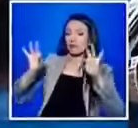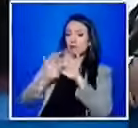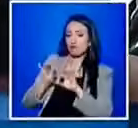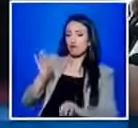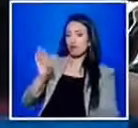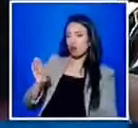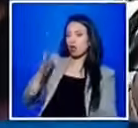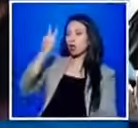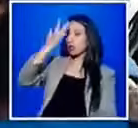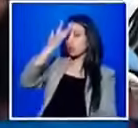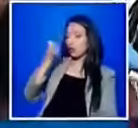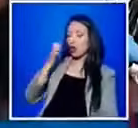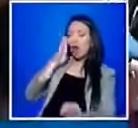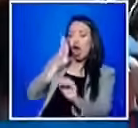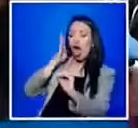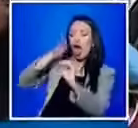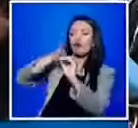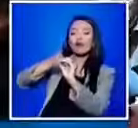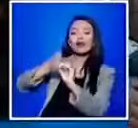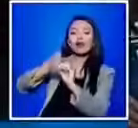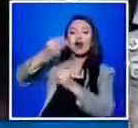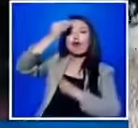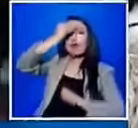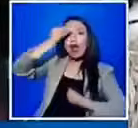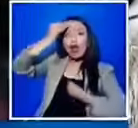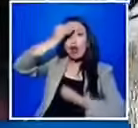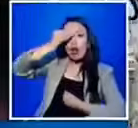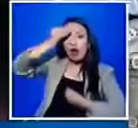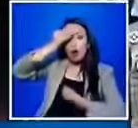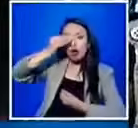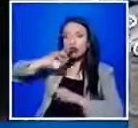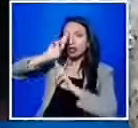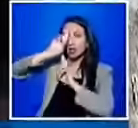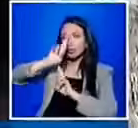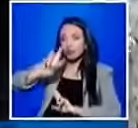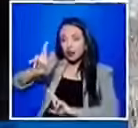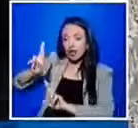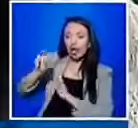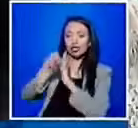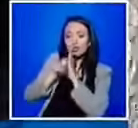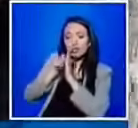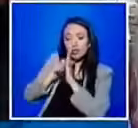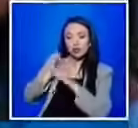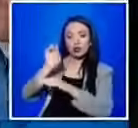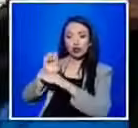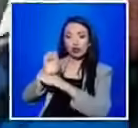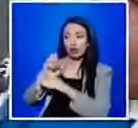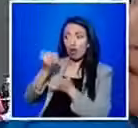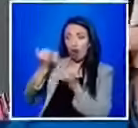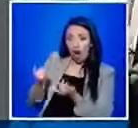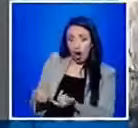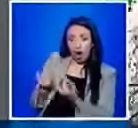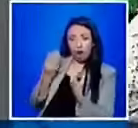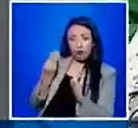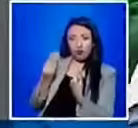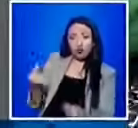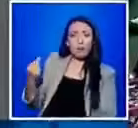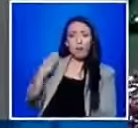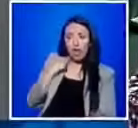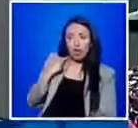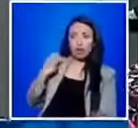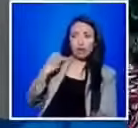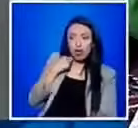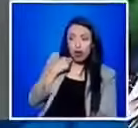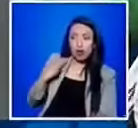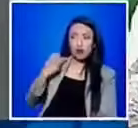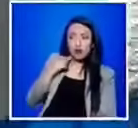está enfocado a todo lo que se refiere a valores. Dentro de ellos, algo que se está perdiendo en lo que se refiere en el